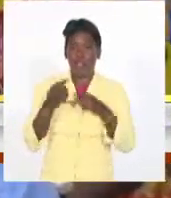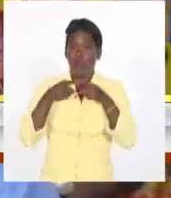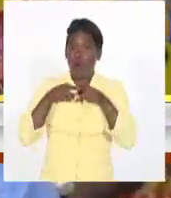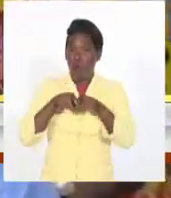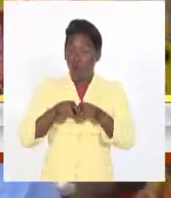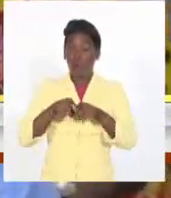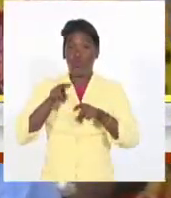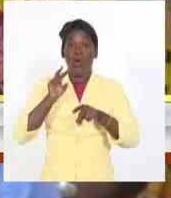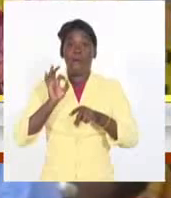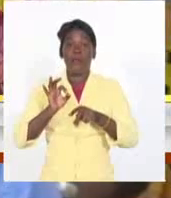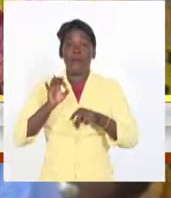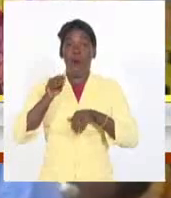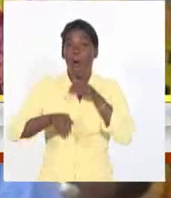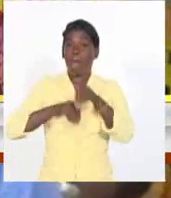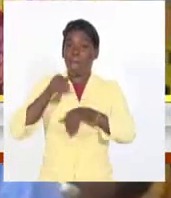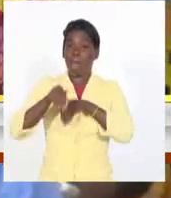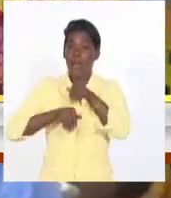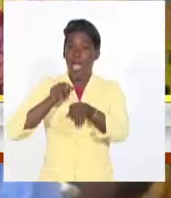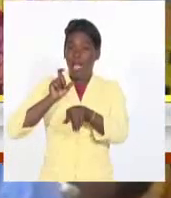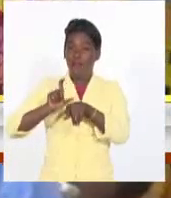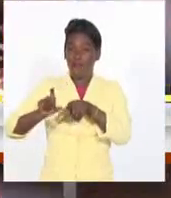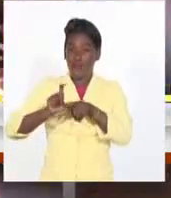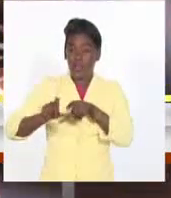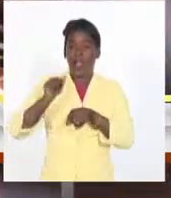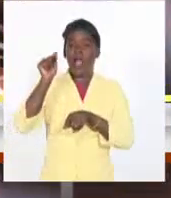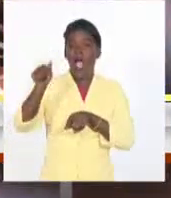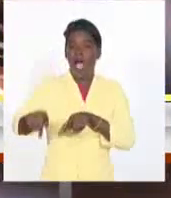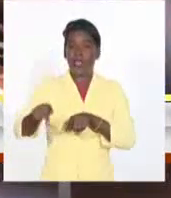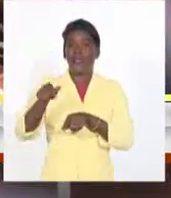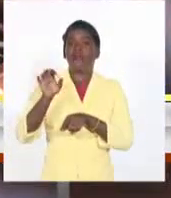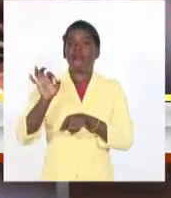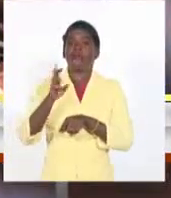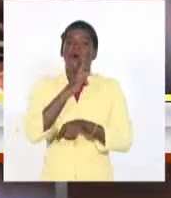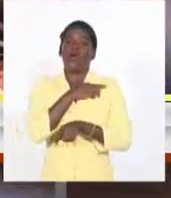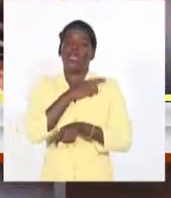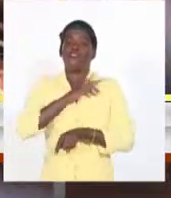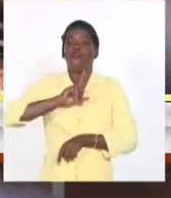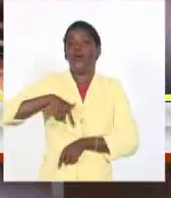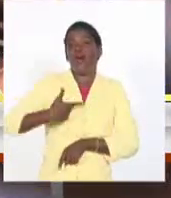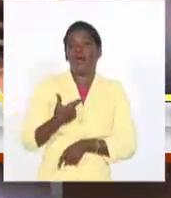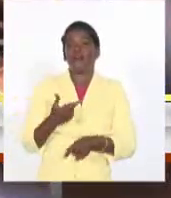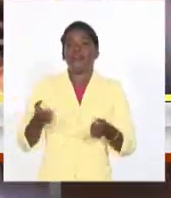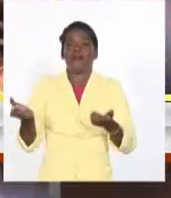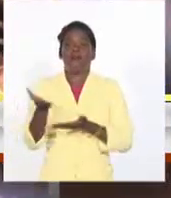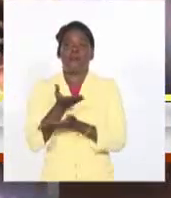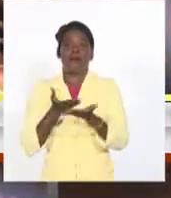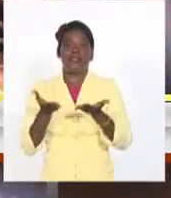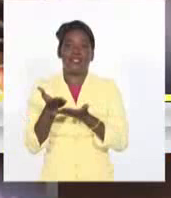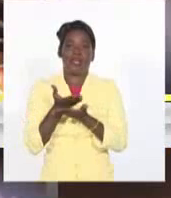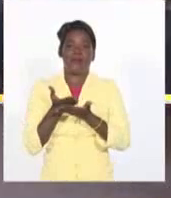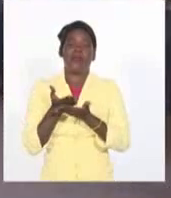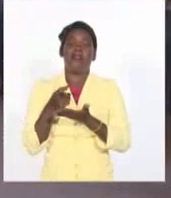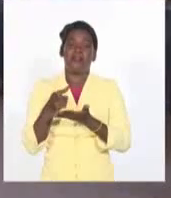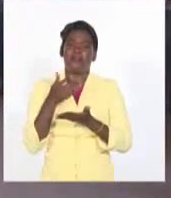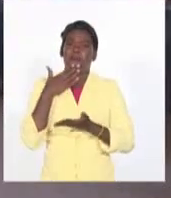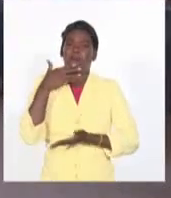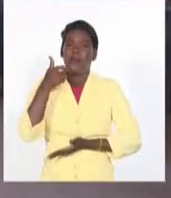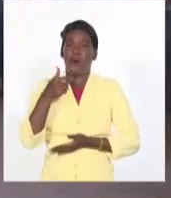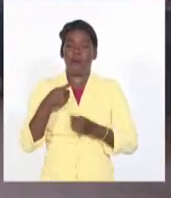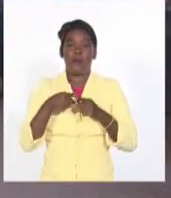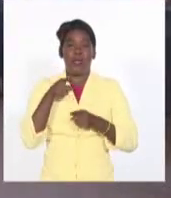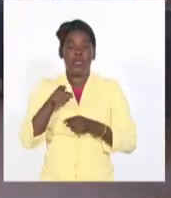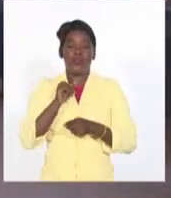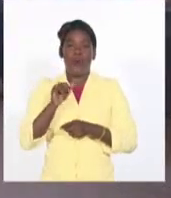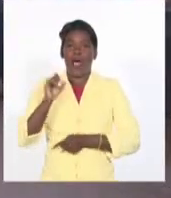comunidad. El encuentro inició con un pasacalle con la participación de todos los estudiantes de las diferentes instituciones. Conciertos, feria de